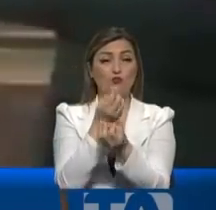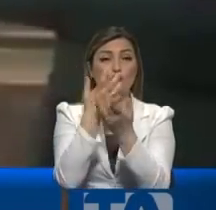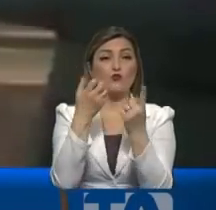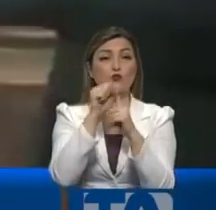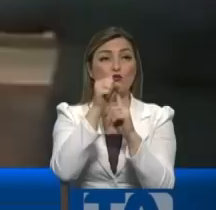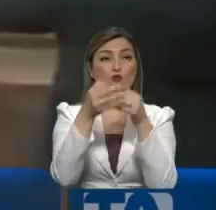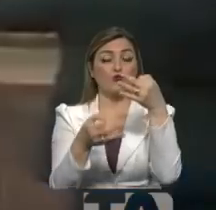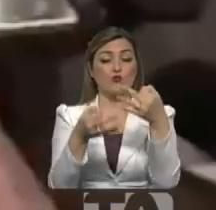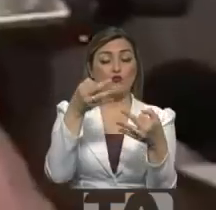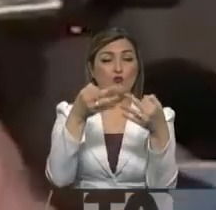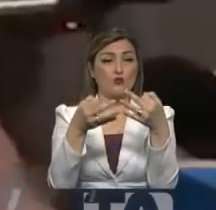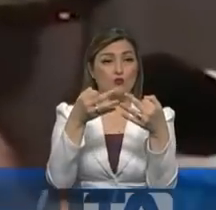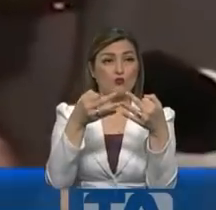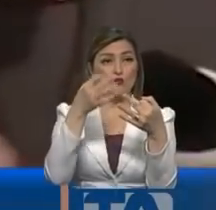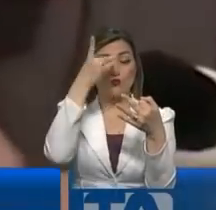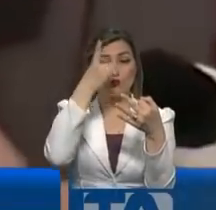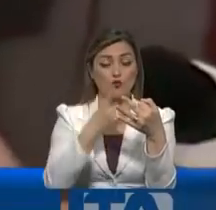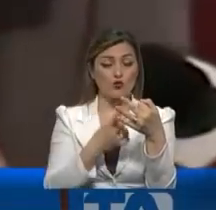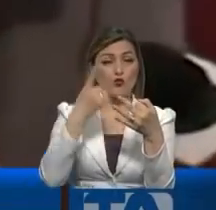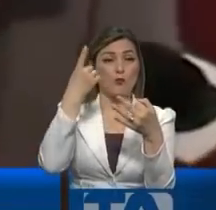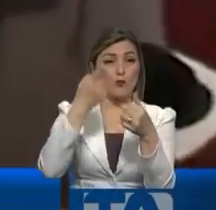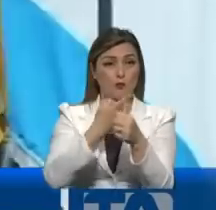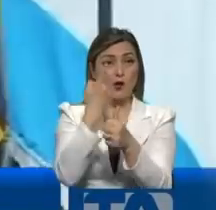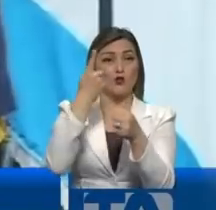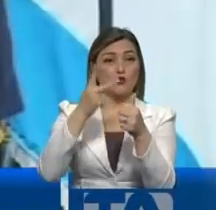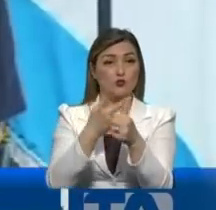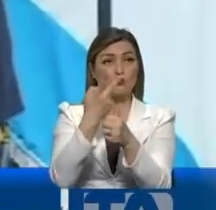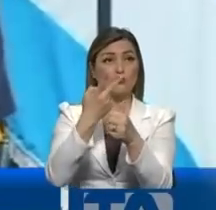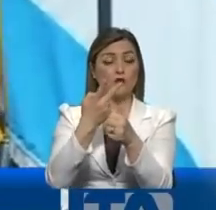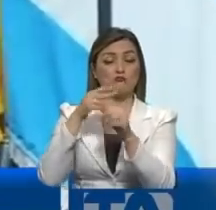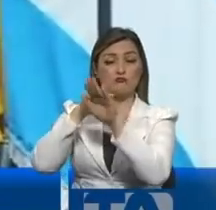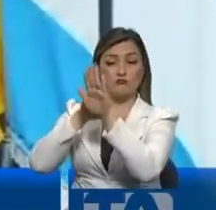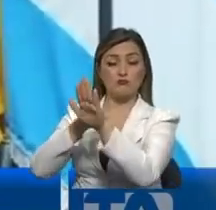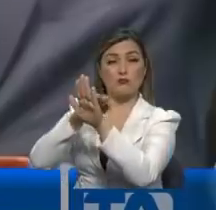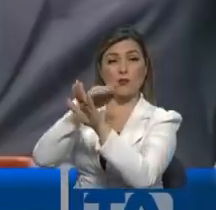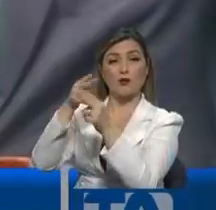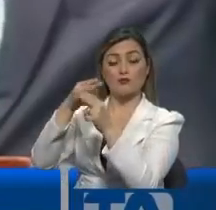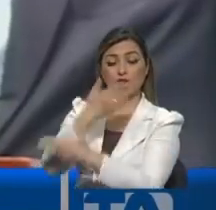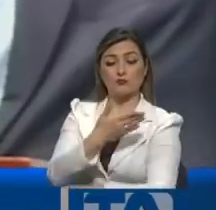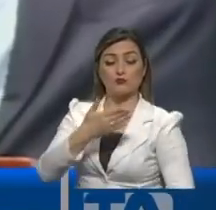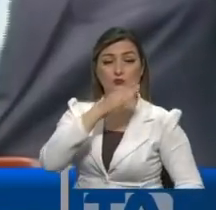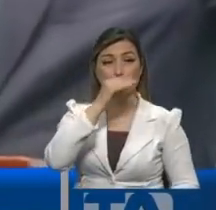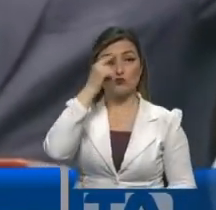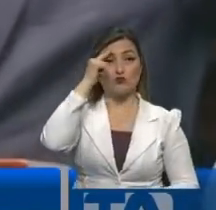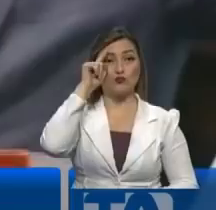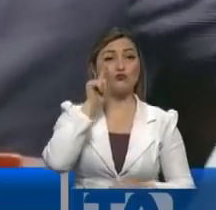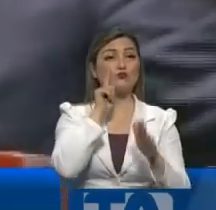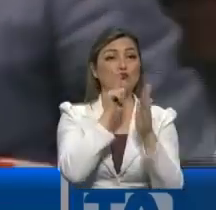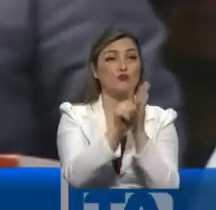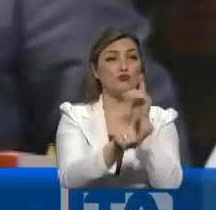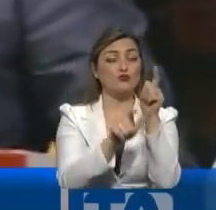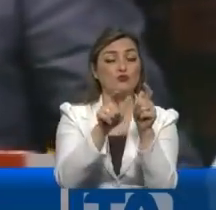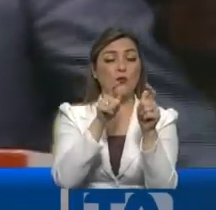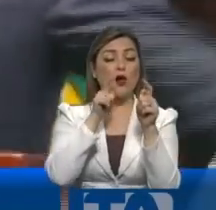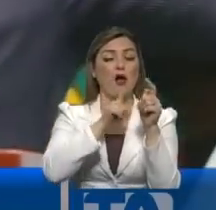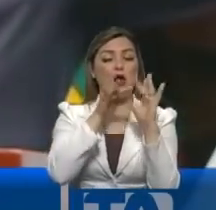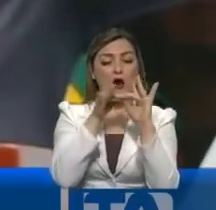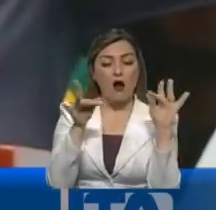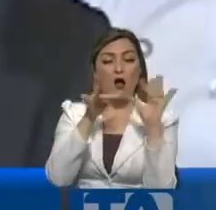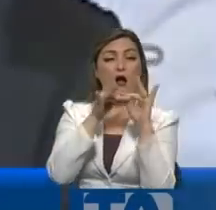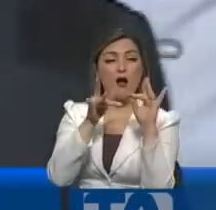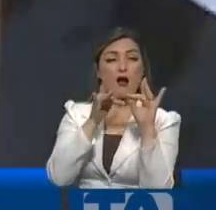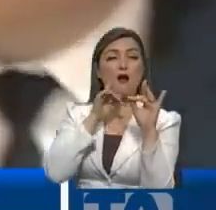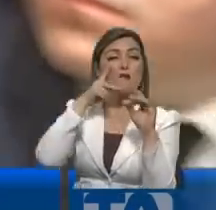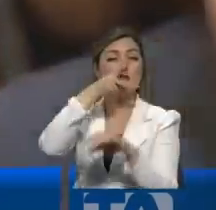judicial ecuatoriano falló en primera y segunda instancia a favor del expresidente Rafael Correa, quien demandó a los mencionados por injurias calumniosas